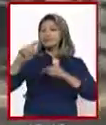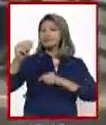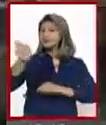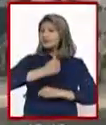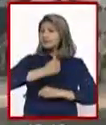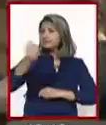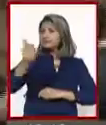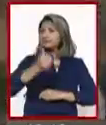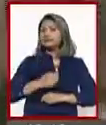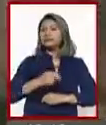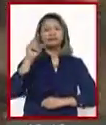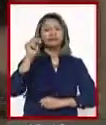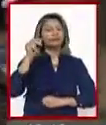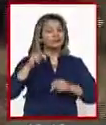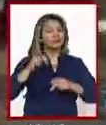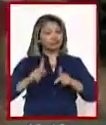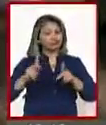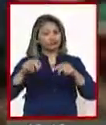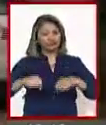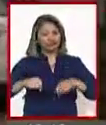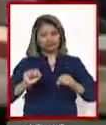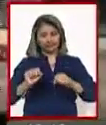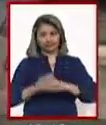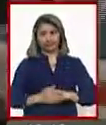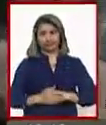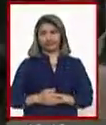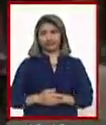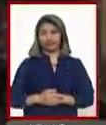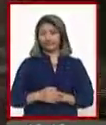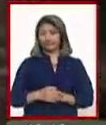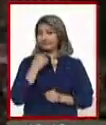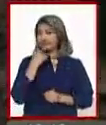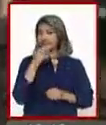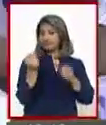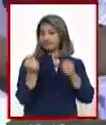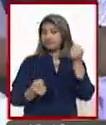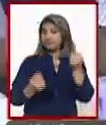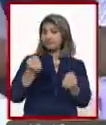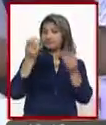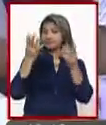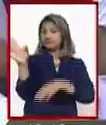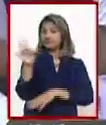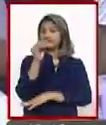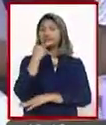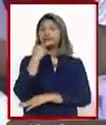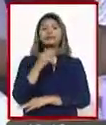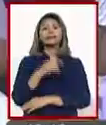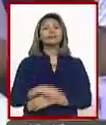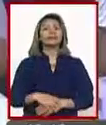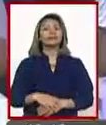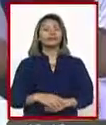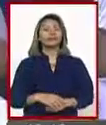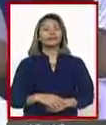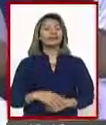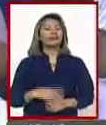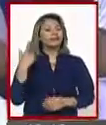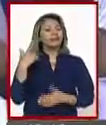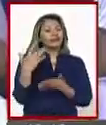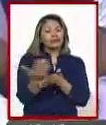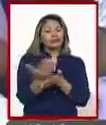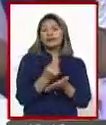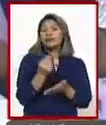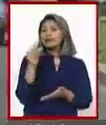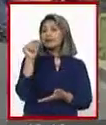no podemos permitir el sector de mototaxi, el sindical de choferes de Bolivia, tengan que mencionar para el cobro de